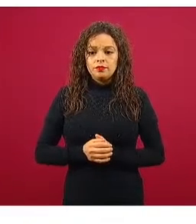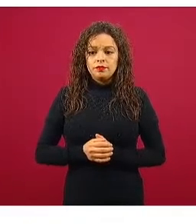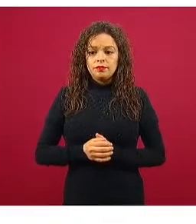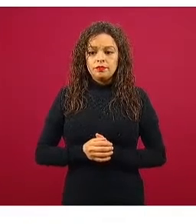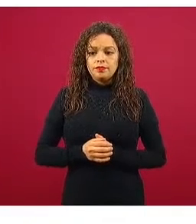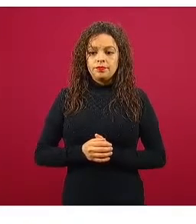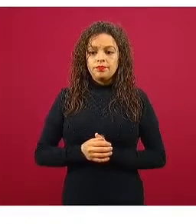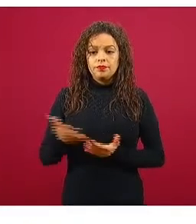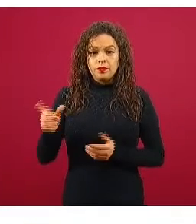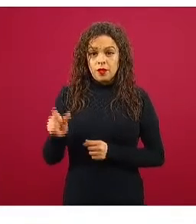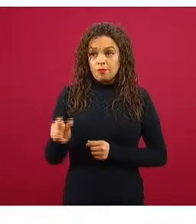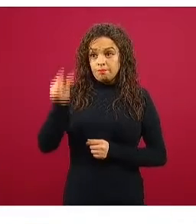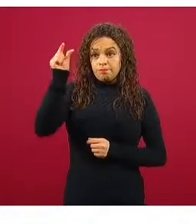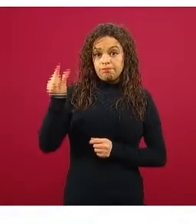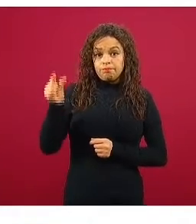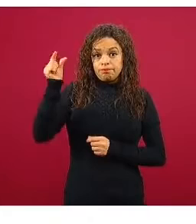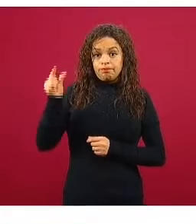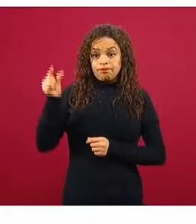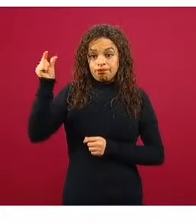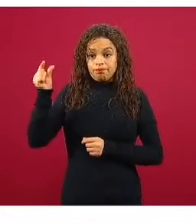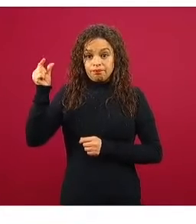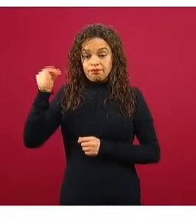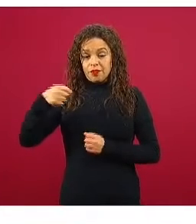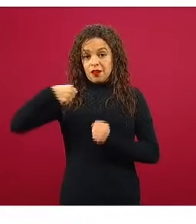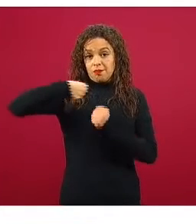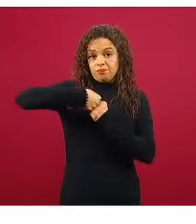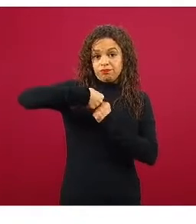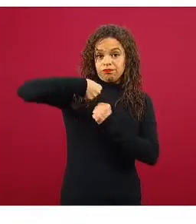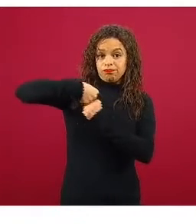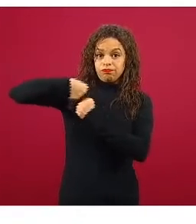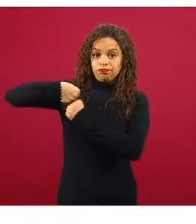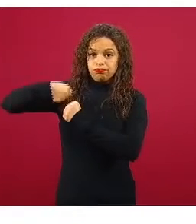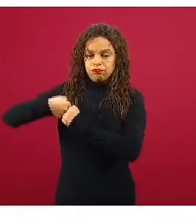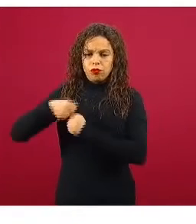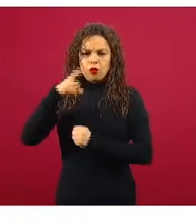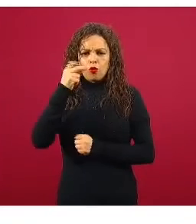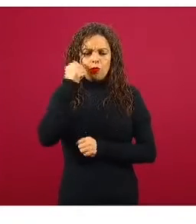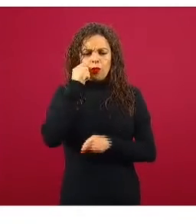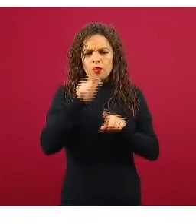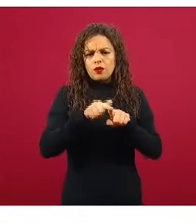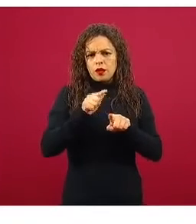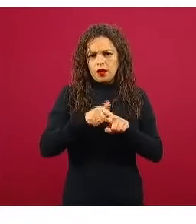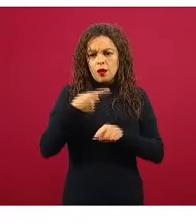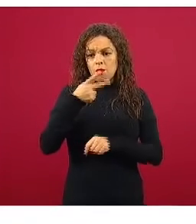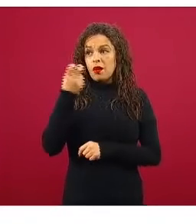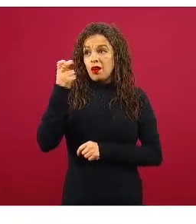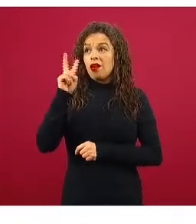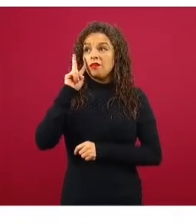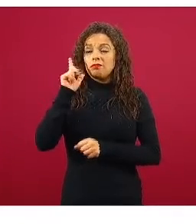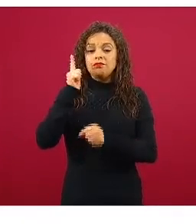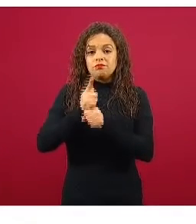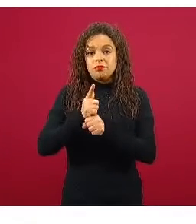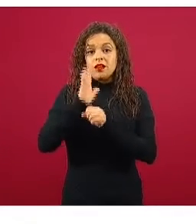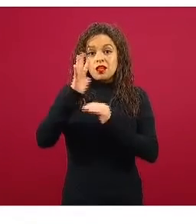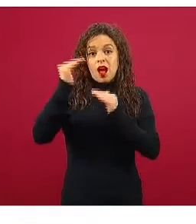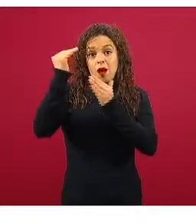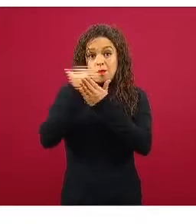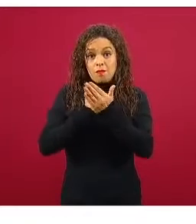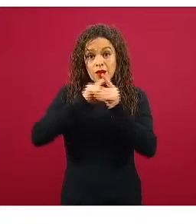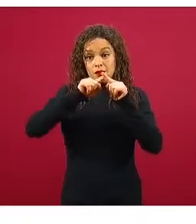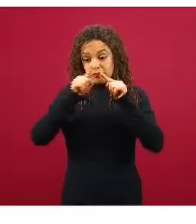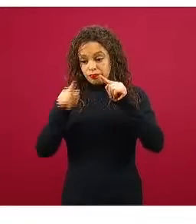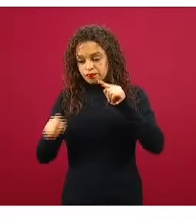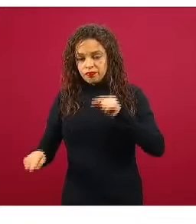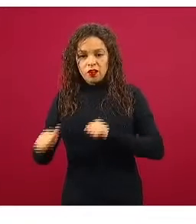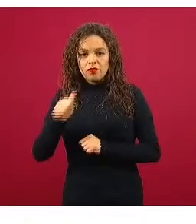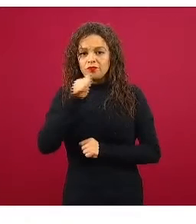en su momento las barras apiladas, independientemente del color, vemos que esta tendencia todavía no disminuye, sabiendo que muchos de estos casos